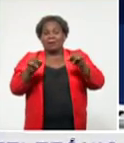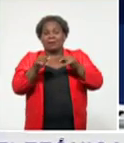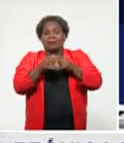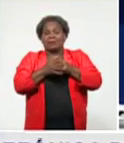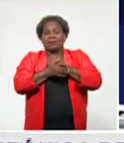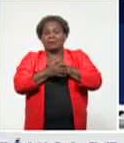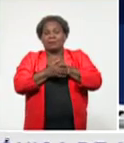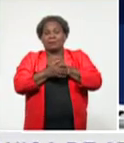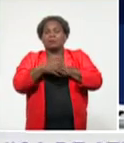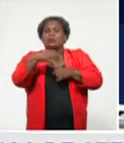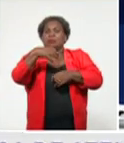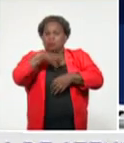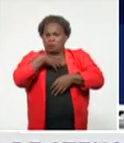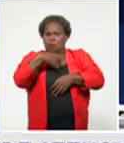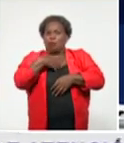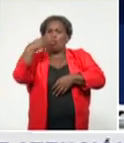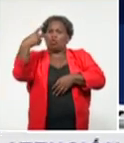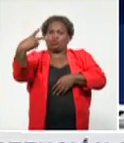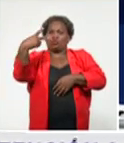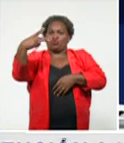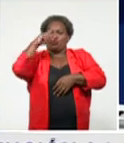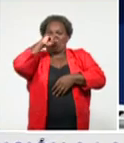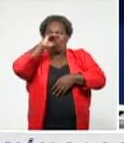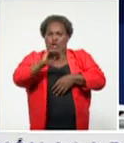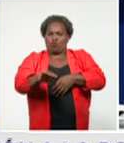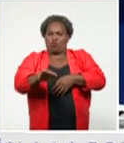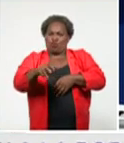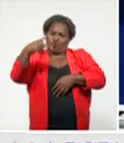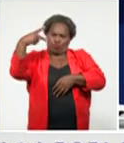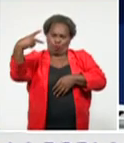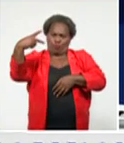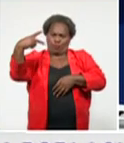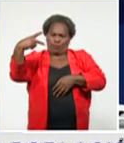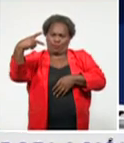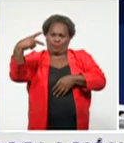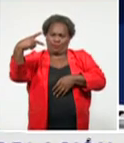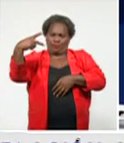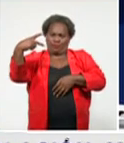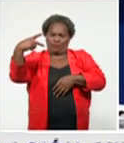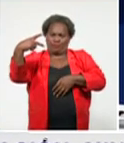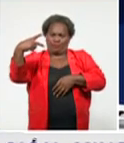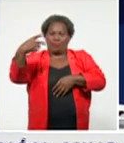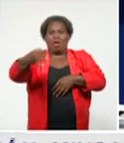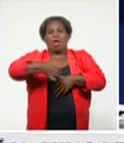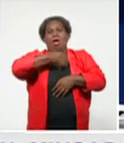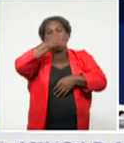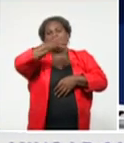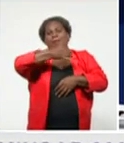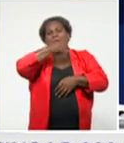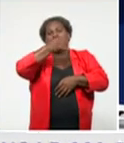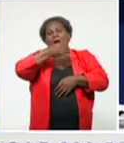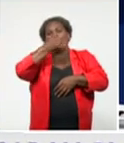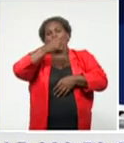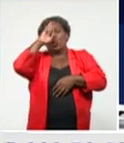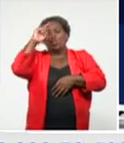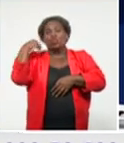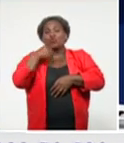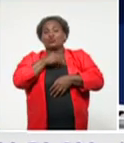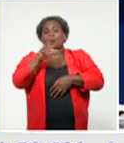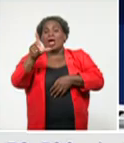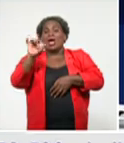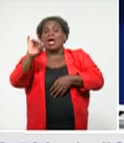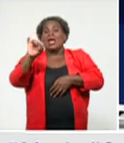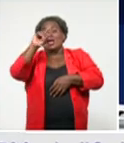hemos tenido dos casos, dos niños, que lo ha explicado la doctora Lisette López, que